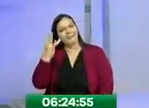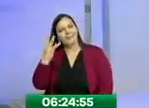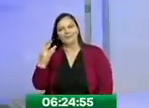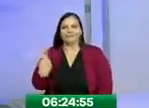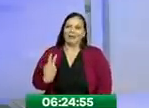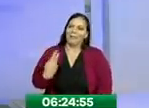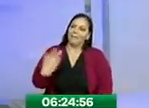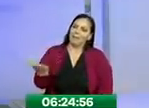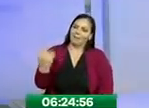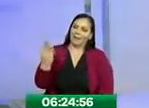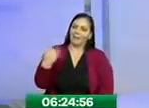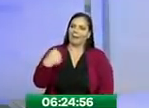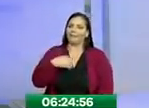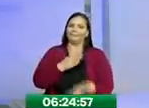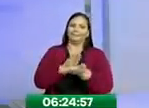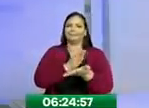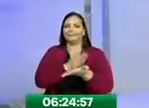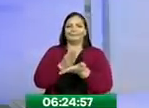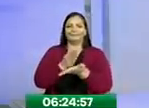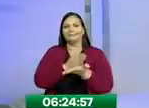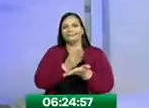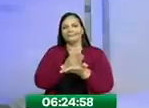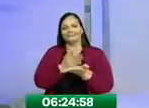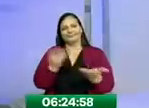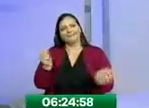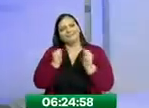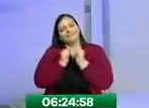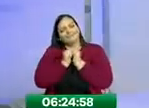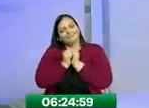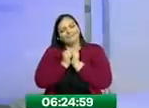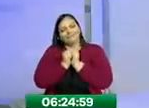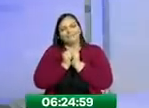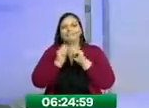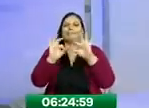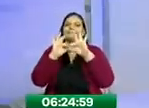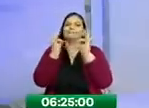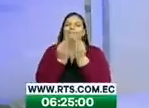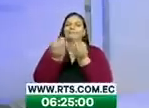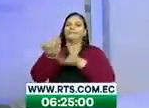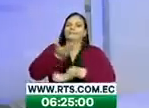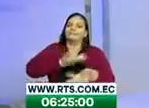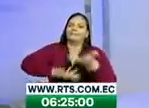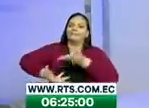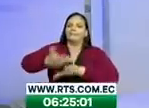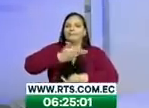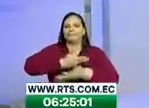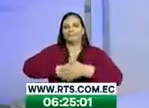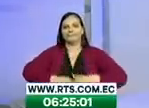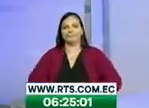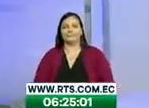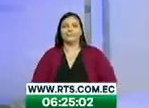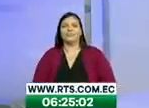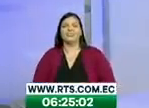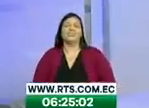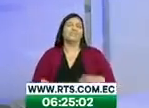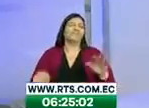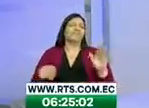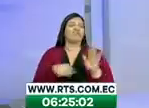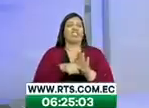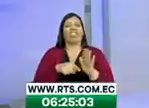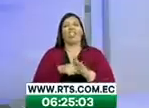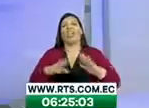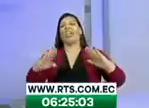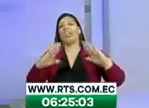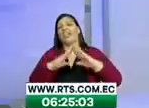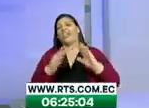las recetas, para aplicar las recetas, ¿no? Y compartir en familia. Todo es por algo. Yo siempre digo que toda situación es por algo. Y a Dios